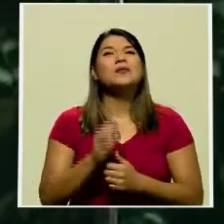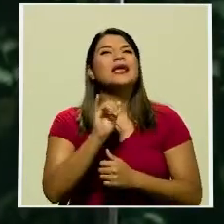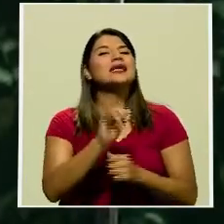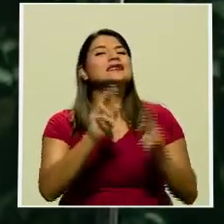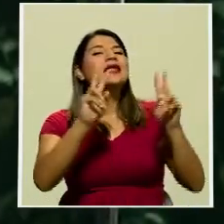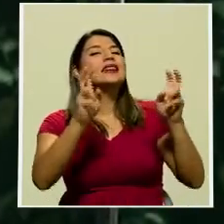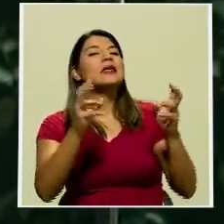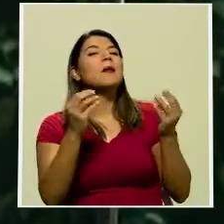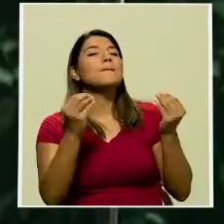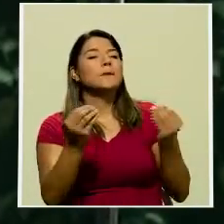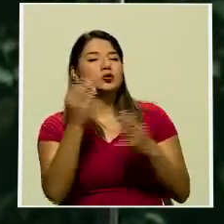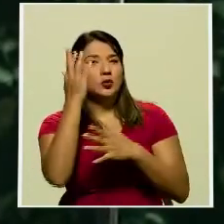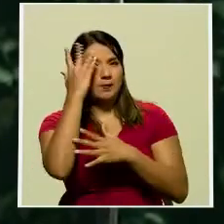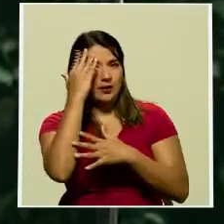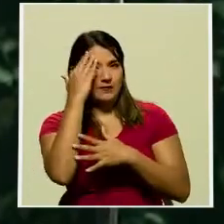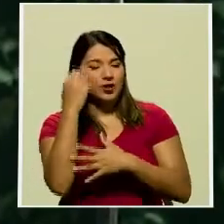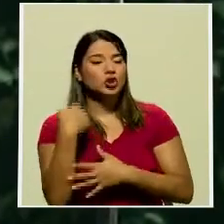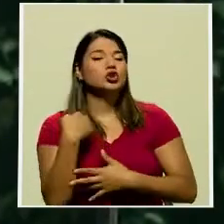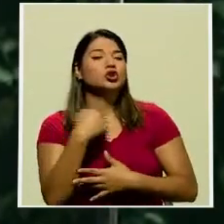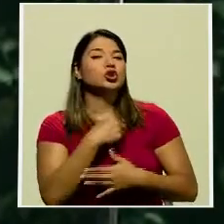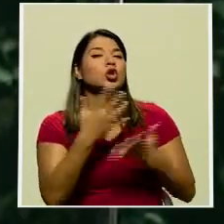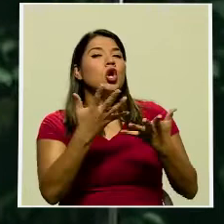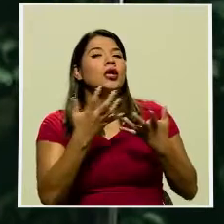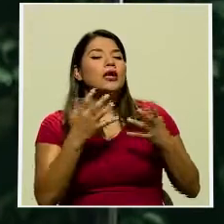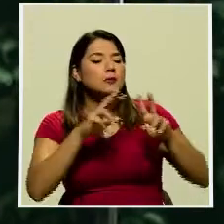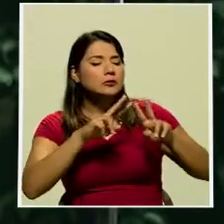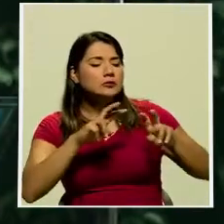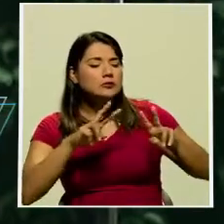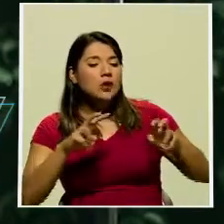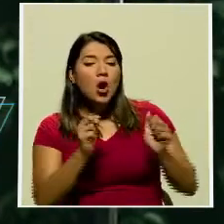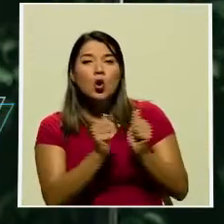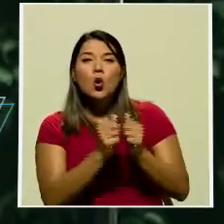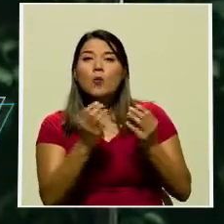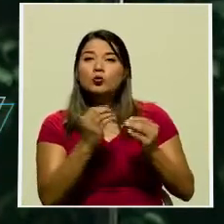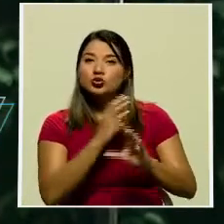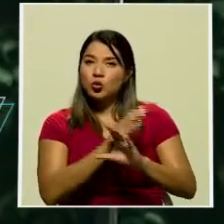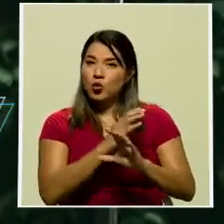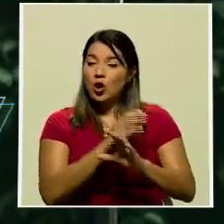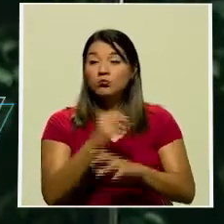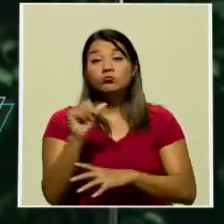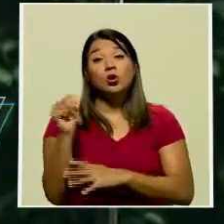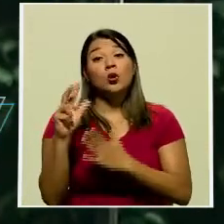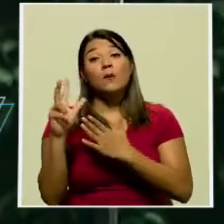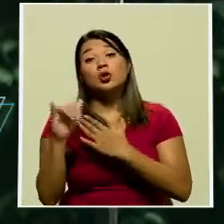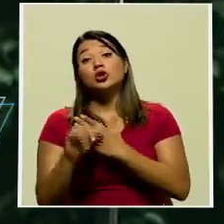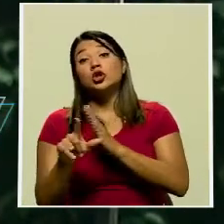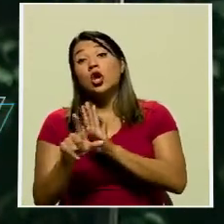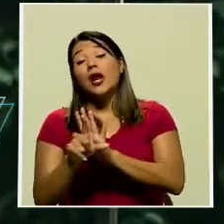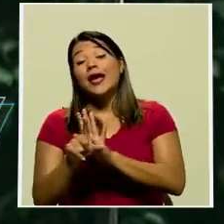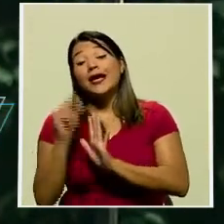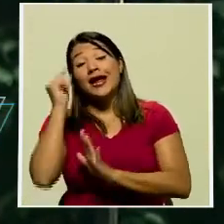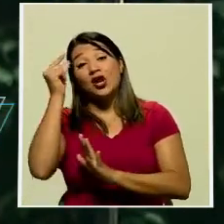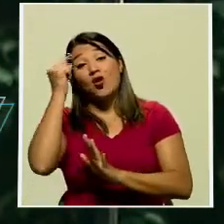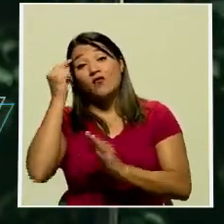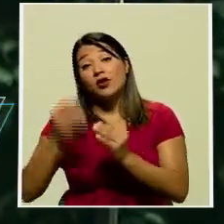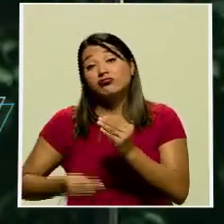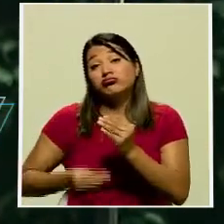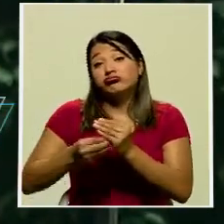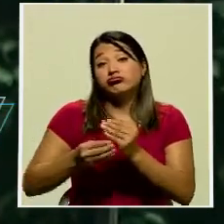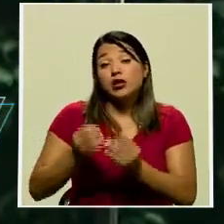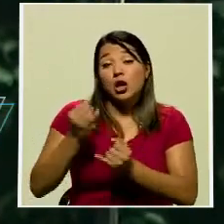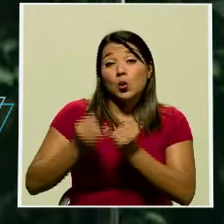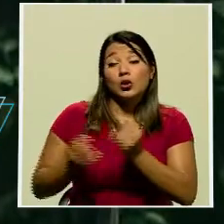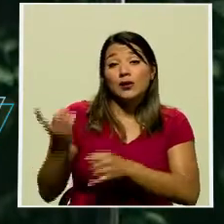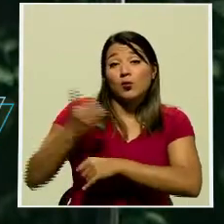muchísimo y lo vamos a revisar con cuidado. Es otro proyecto de ley de la agenda que el gobierno se sacó de la manga el último día de las conversaciones con la misión del Fondo